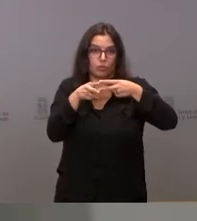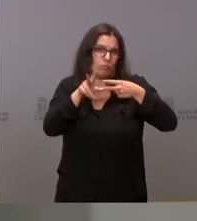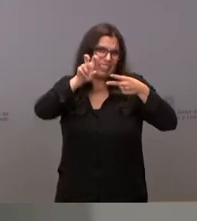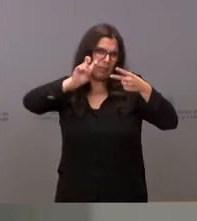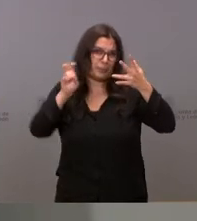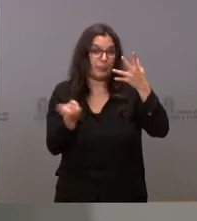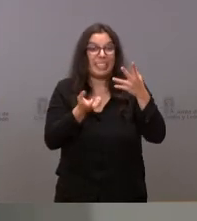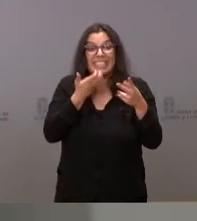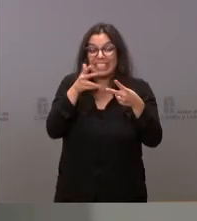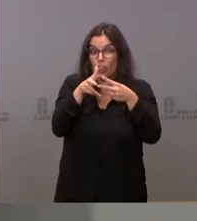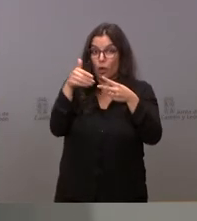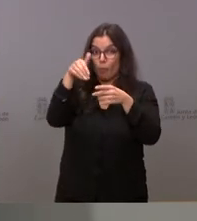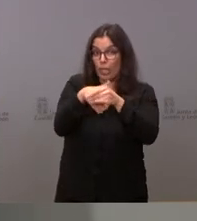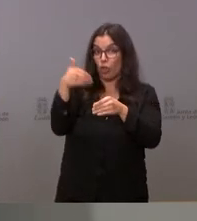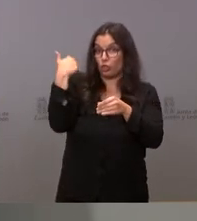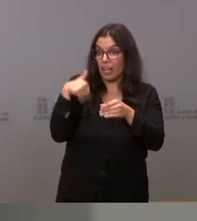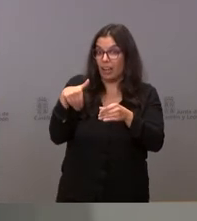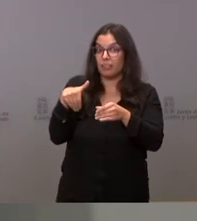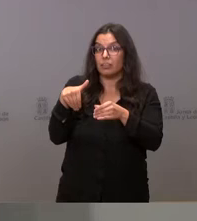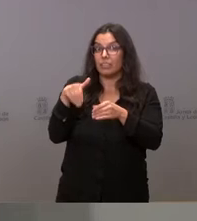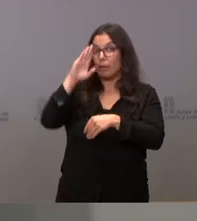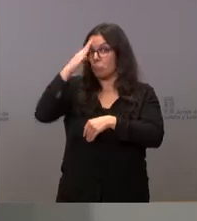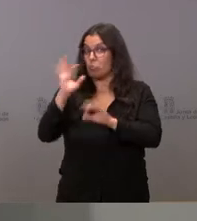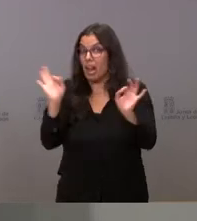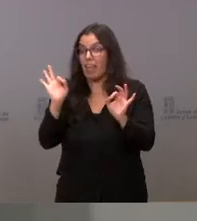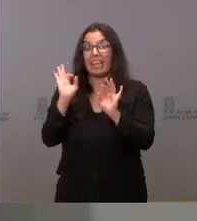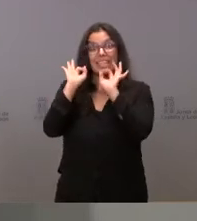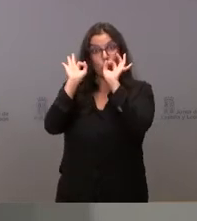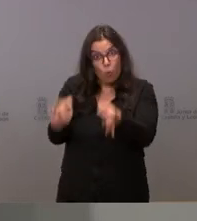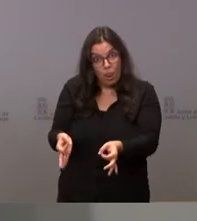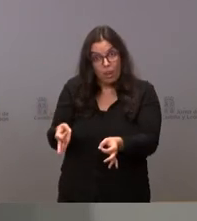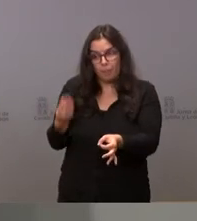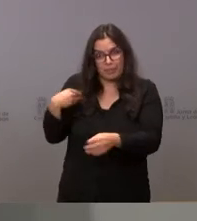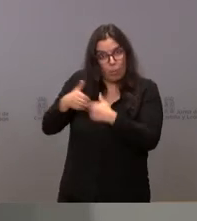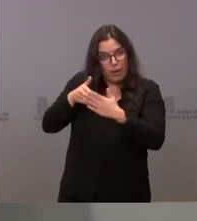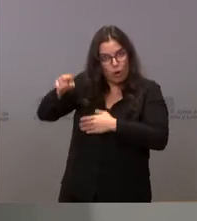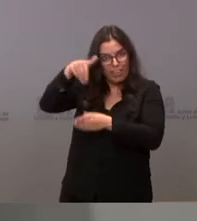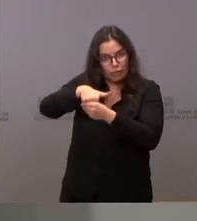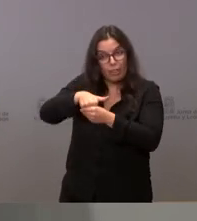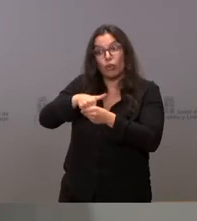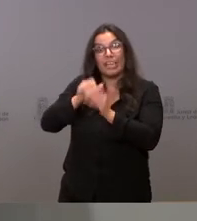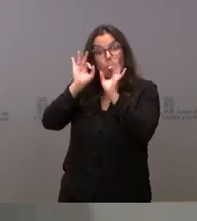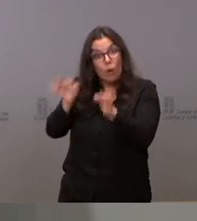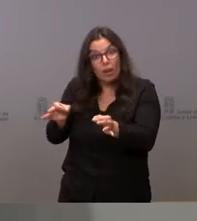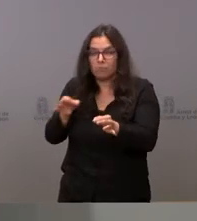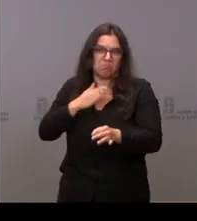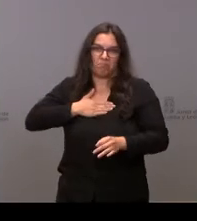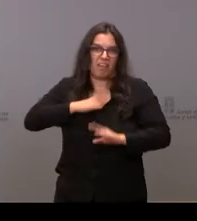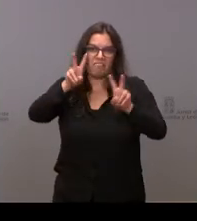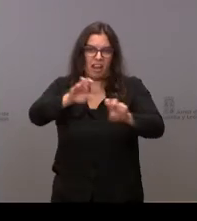Con que mantenga lo votado, con que consiga lo votado por ella misma, vamos a estar satisfechos.